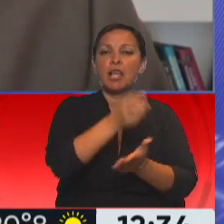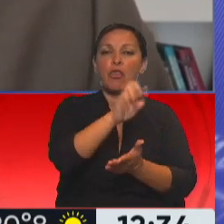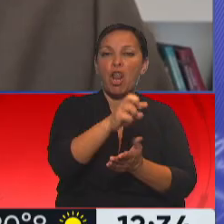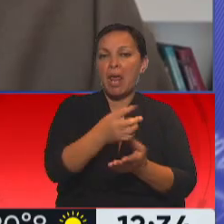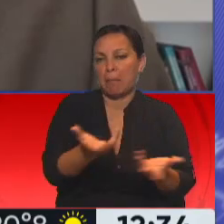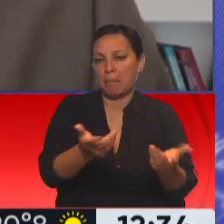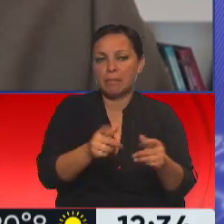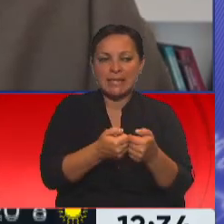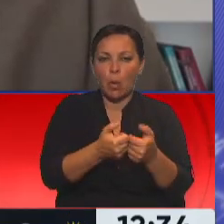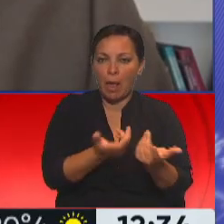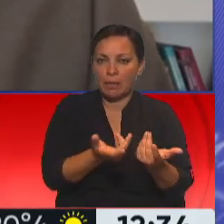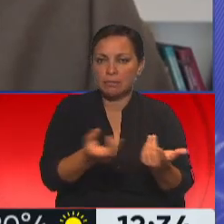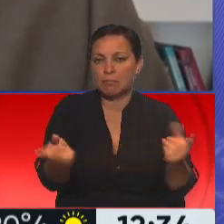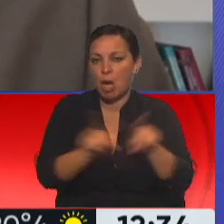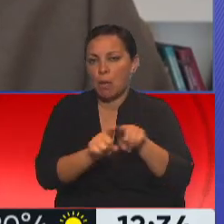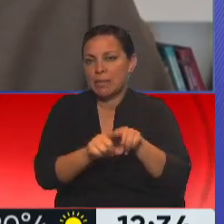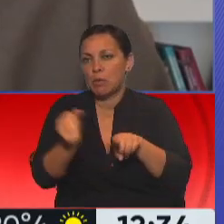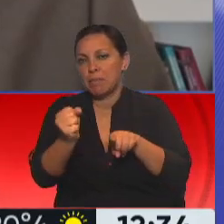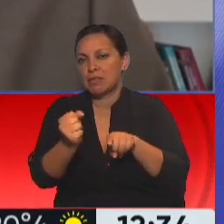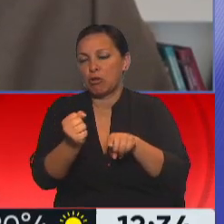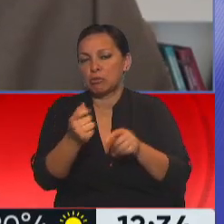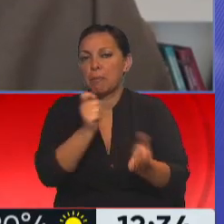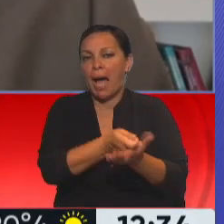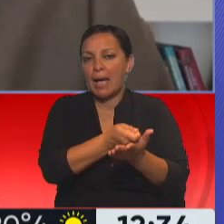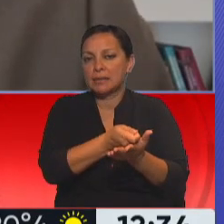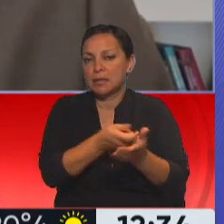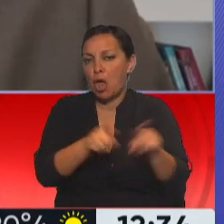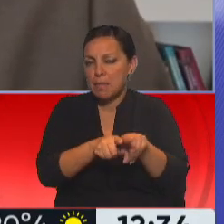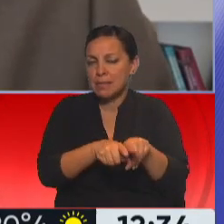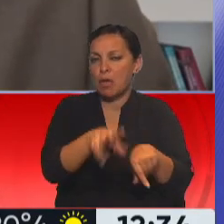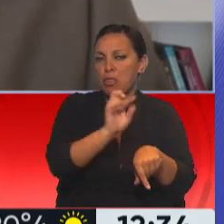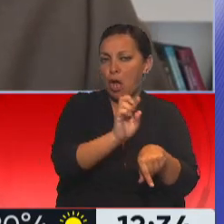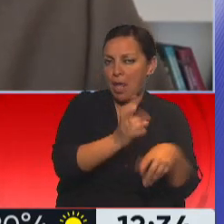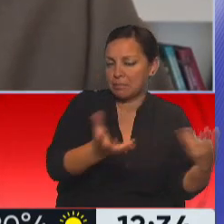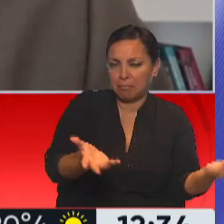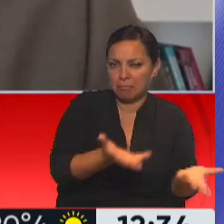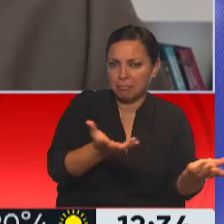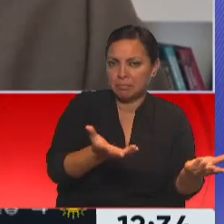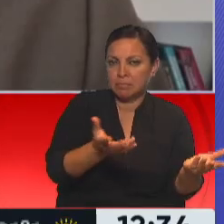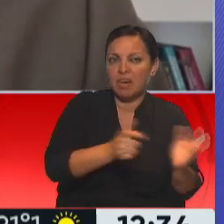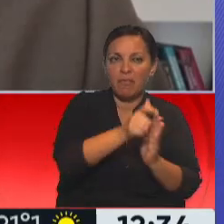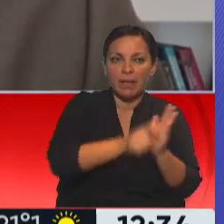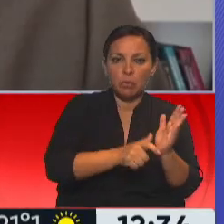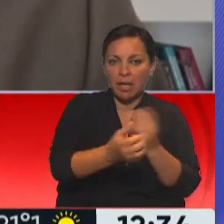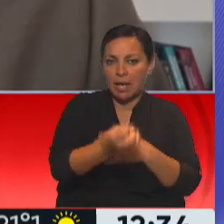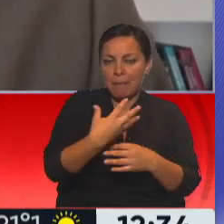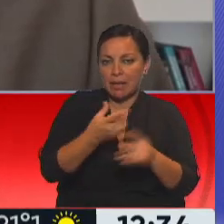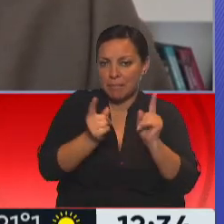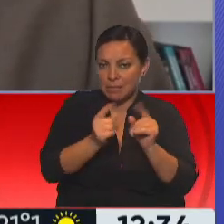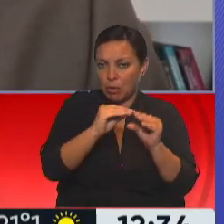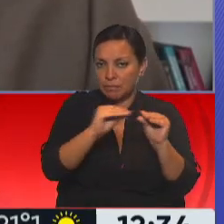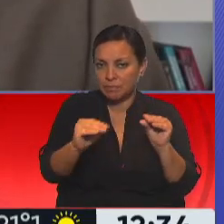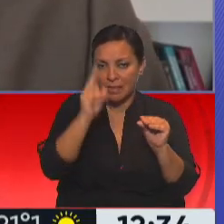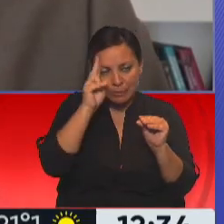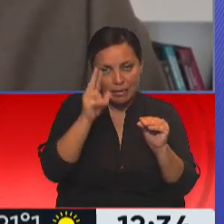pagamos en pesos con el celular, si lo puedes hacer también en dólares y que la factura te llegue en dólares directamente. Claro. Hay un